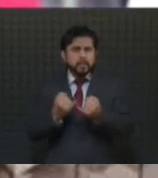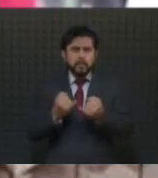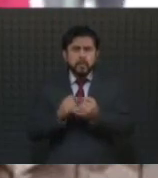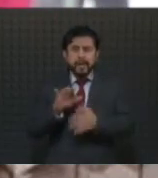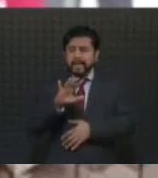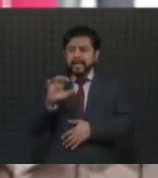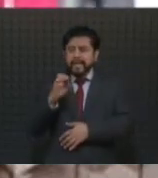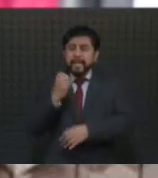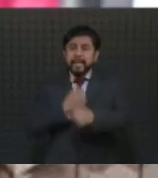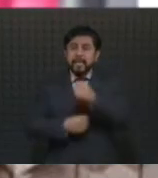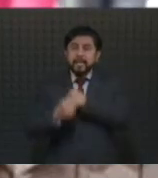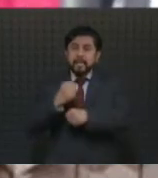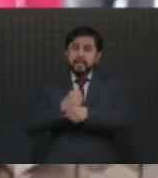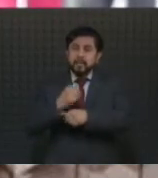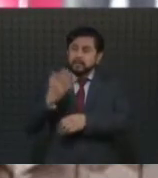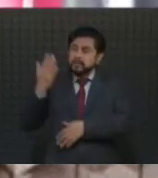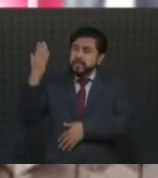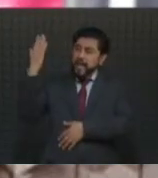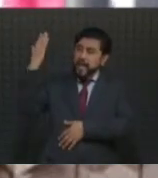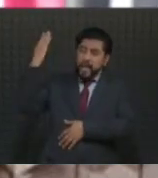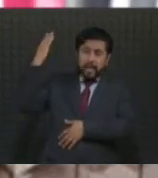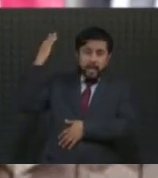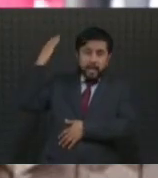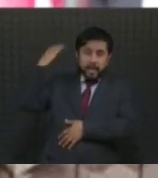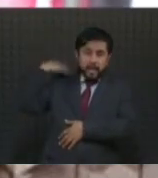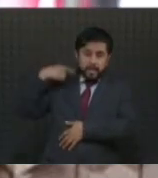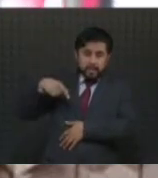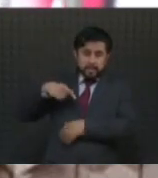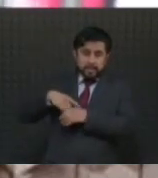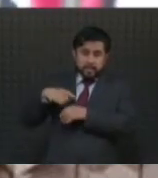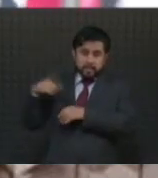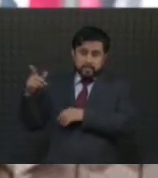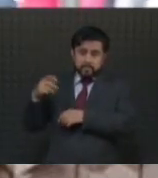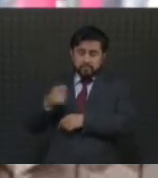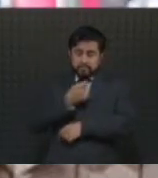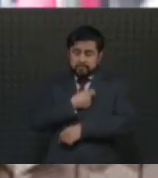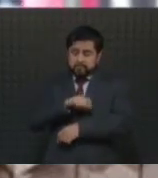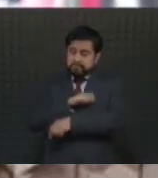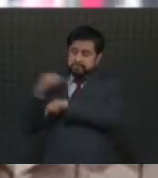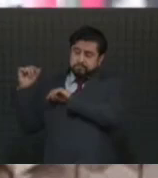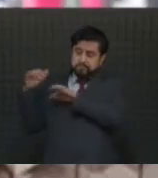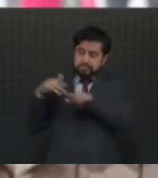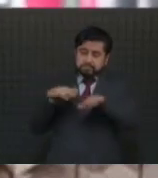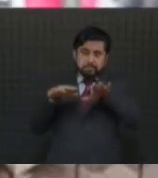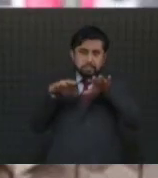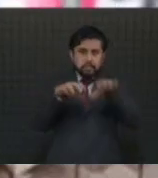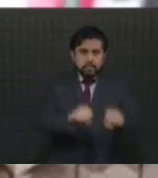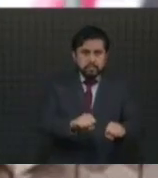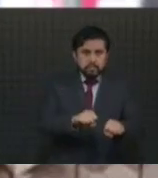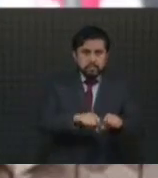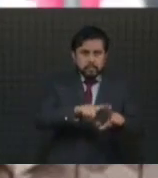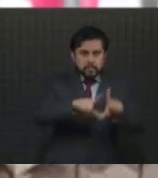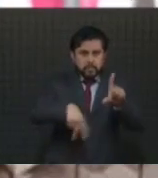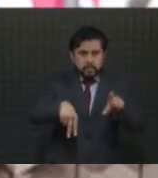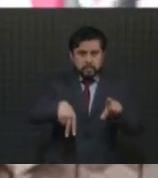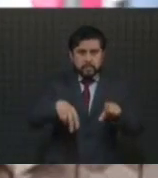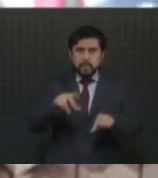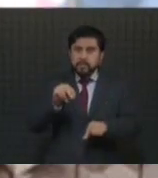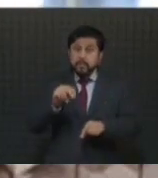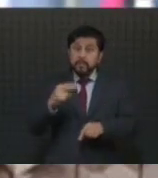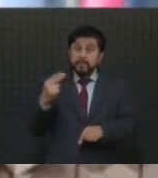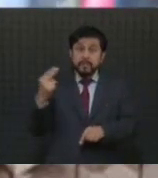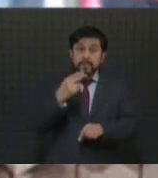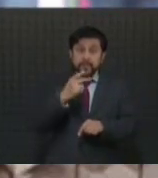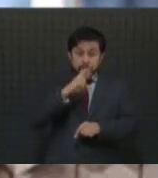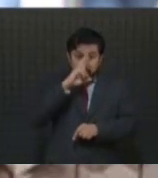es lo que refleja no llamarle solamente los 500 años de la caída de Tenochtitlán. Es reconocer que hay pueblos